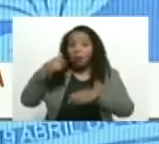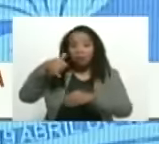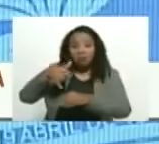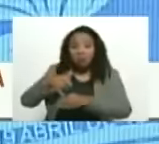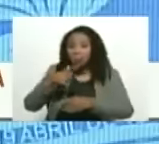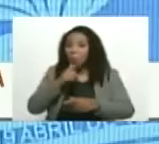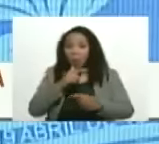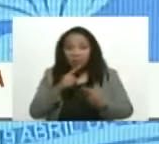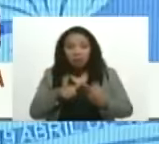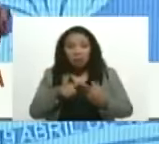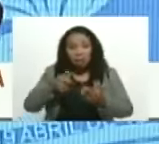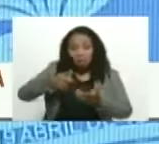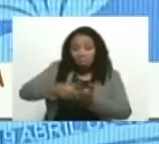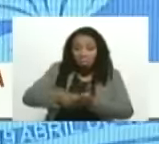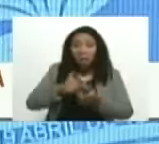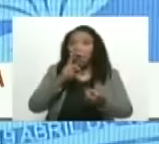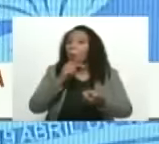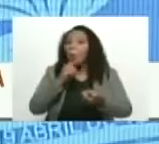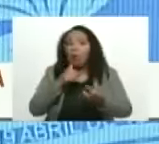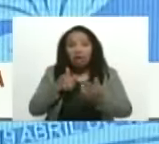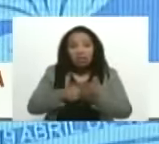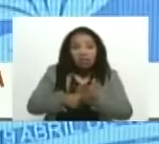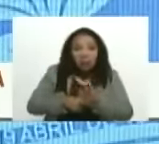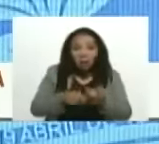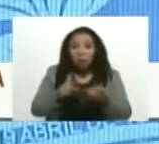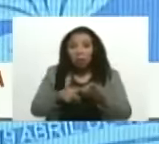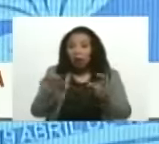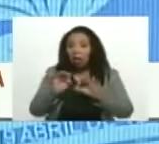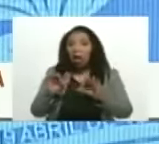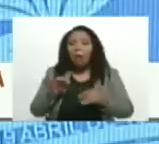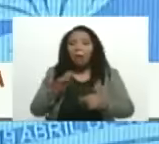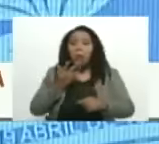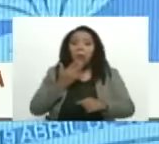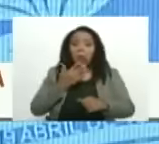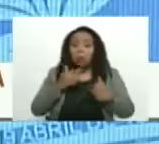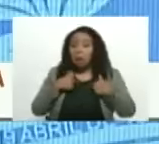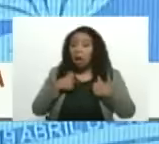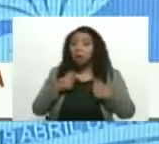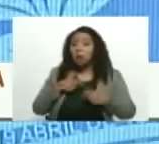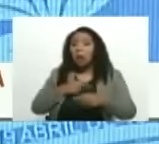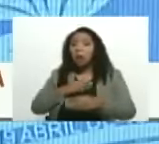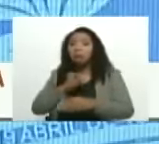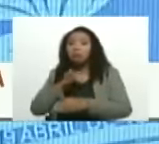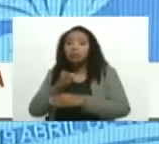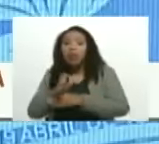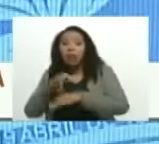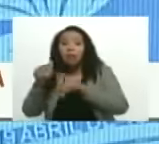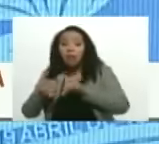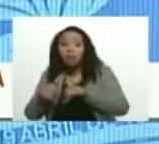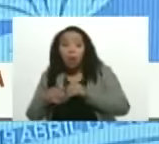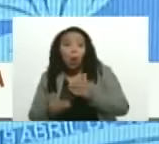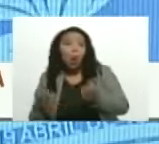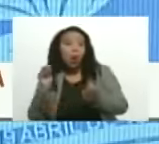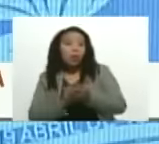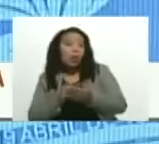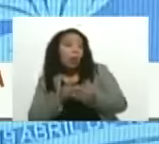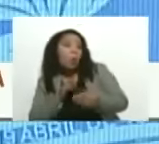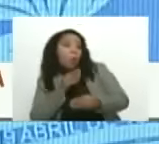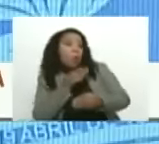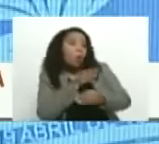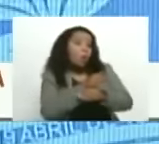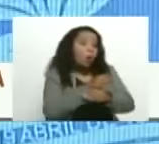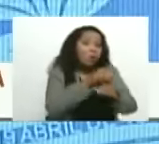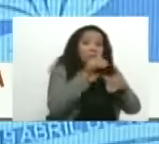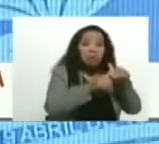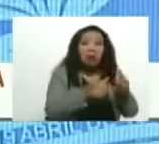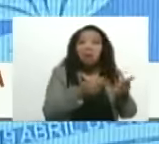huella, no presentaban la cédula de identidad, sino que una persona podía ir y podía votar varias veces en un centro de votación, y de allí se iba a otro centro de votación y podía